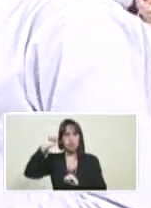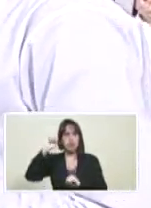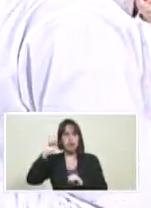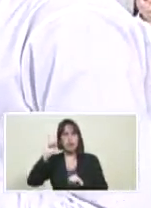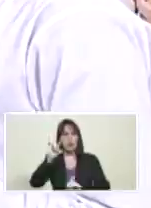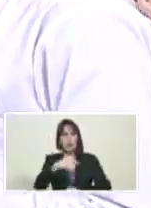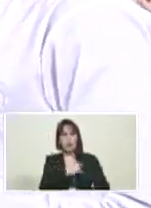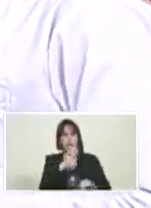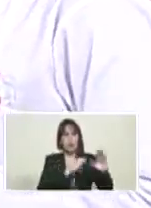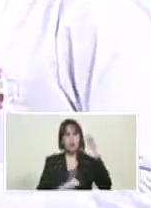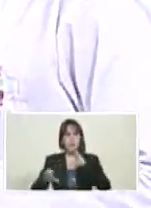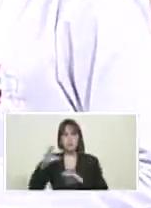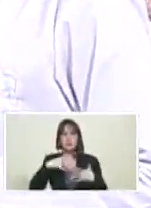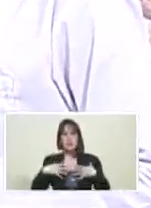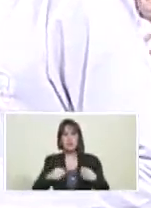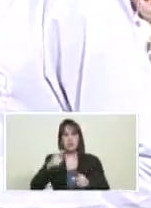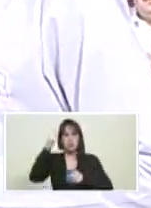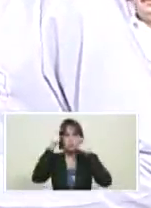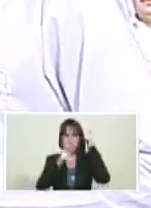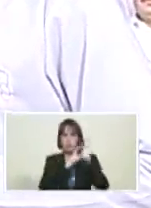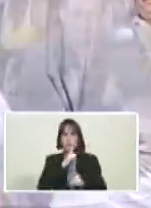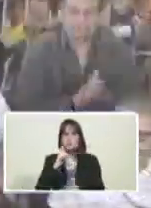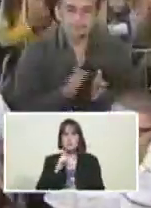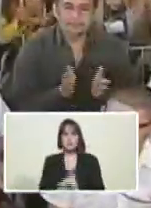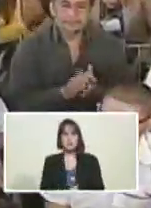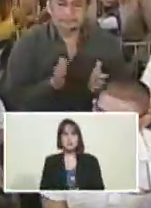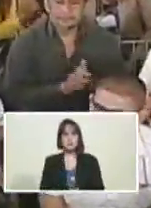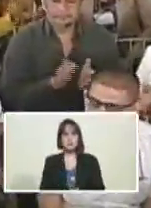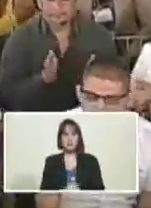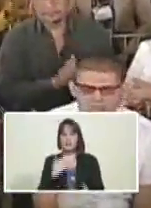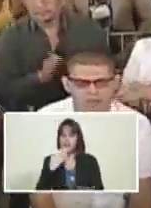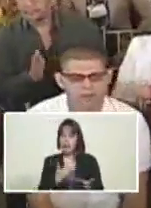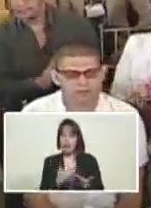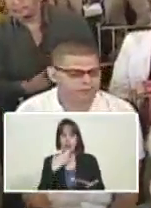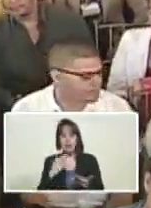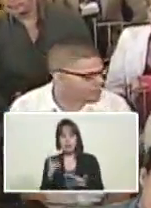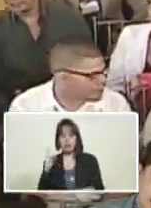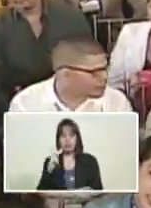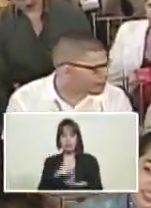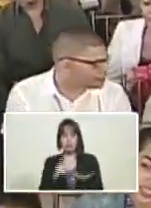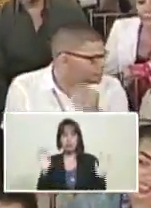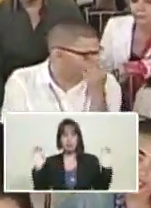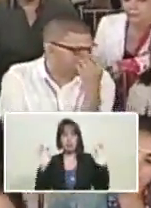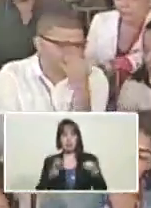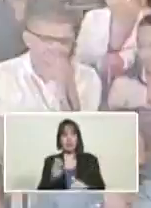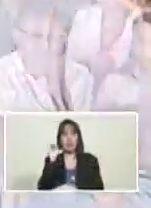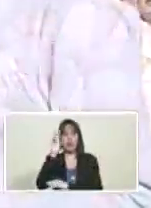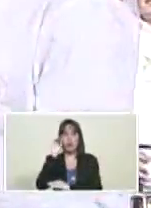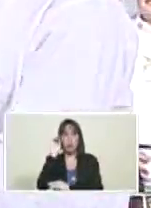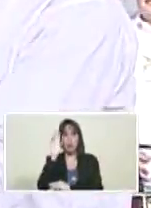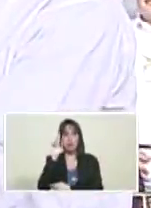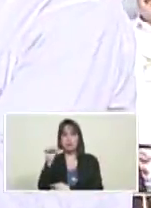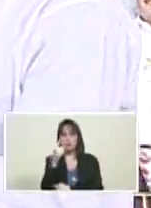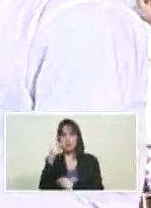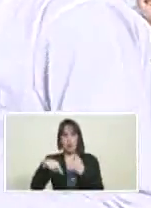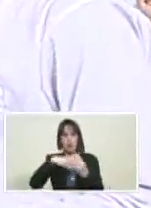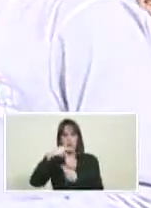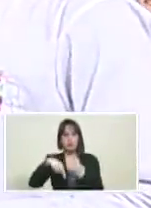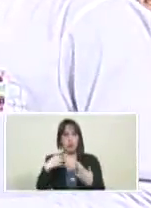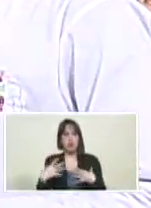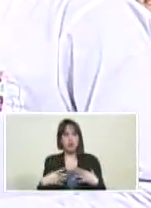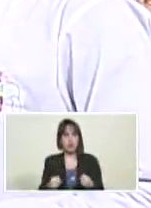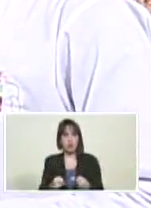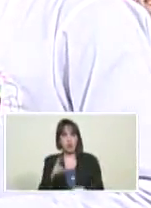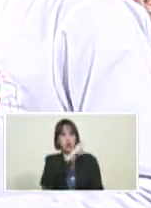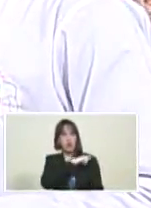bueno! Agradecido por la presencia en este primer Congreso Revolucionario de la Salud, presidente. A nuestro